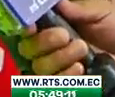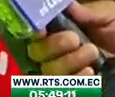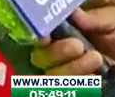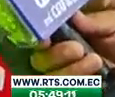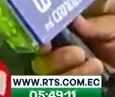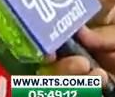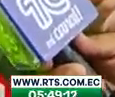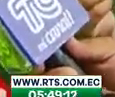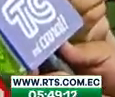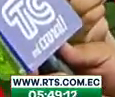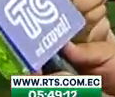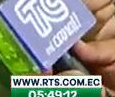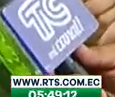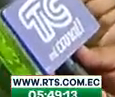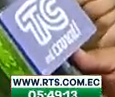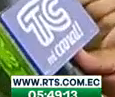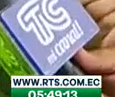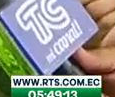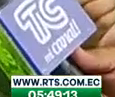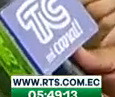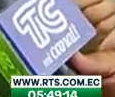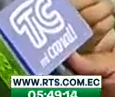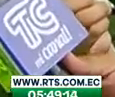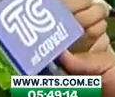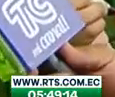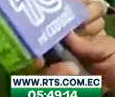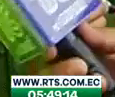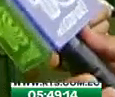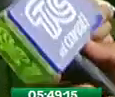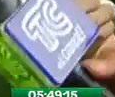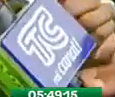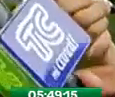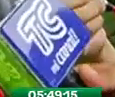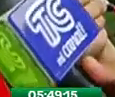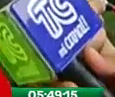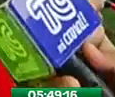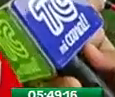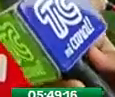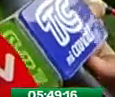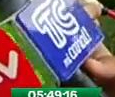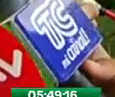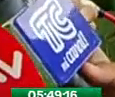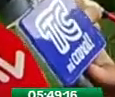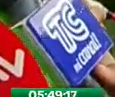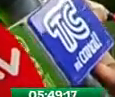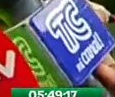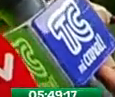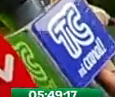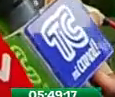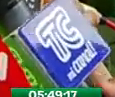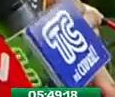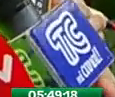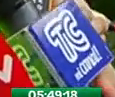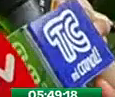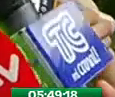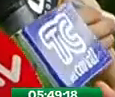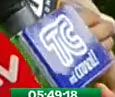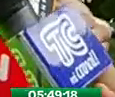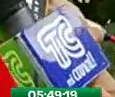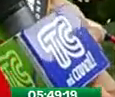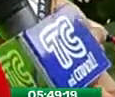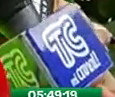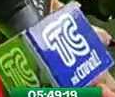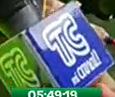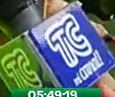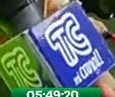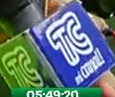5 ciudadanos posiblemente vinculados a delitos de peculado y asociación ilícita, específicamente temas relacionados